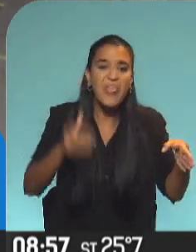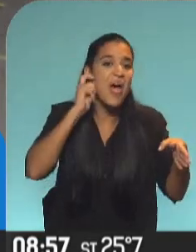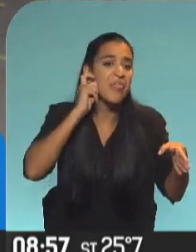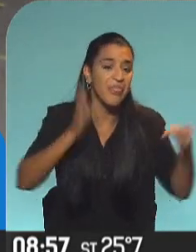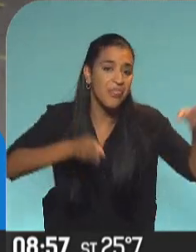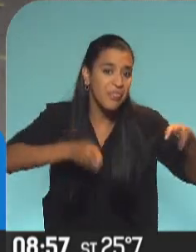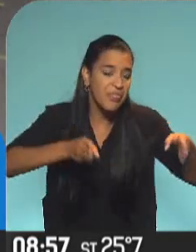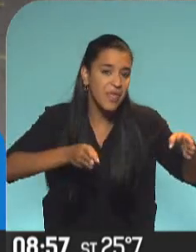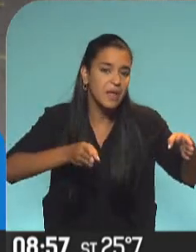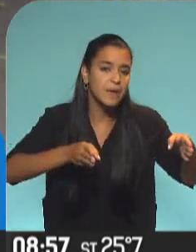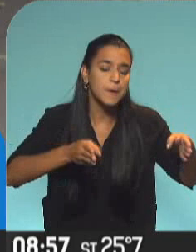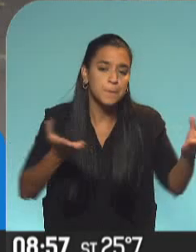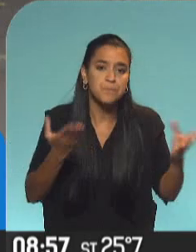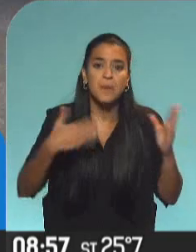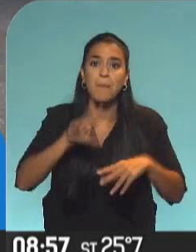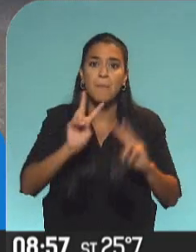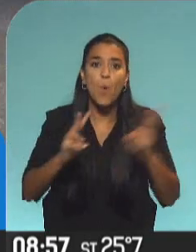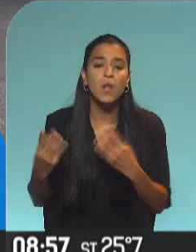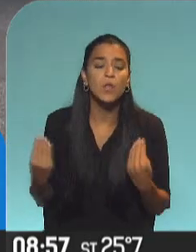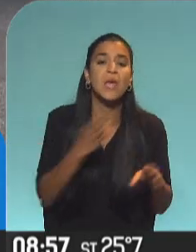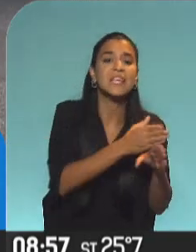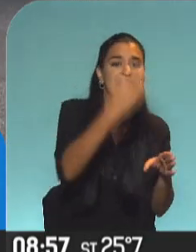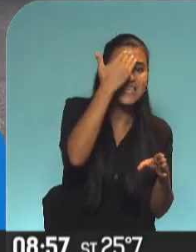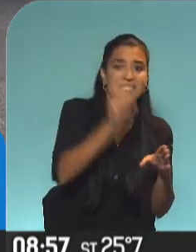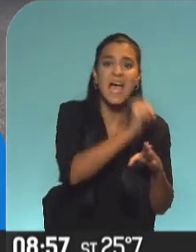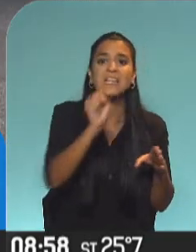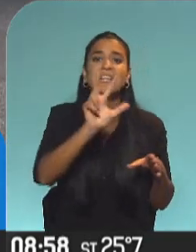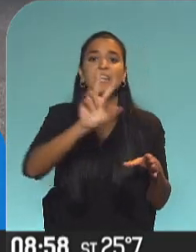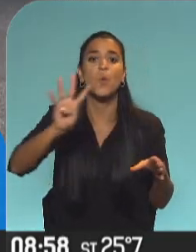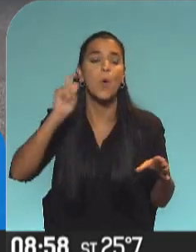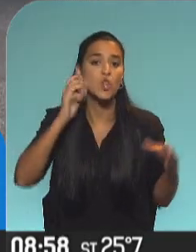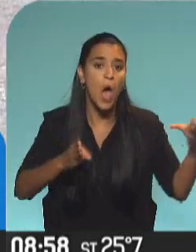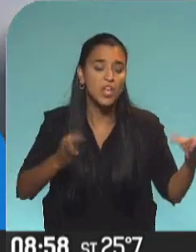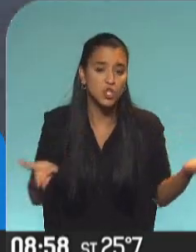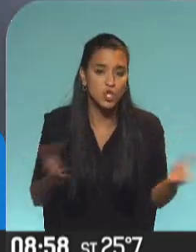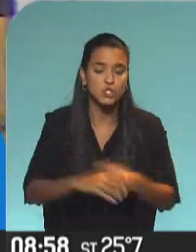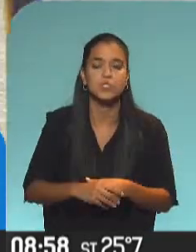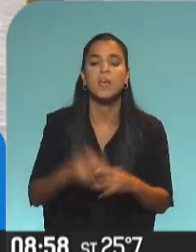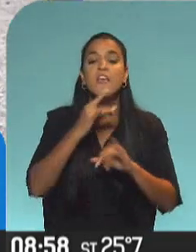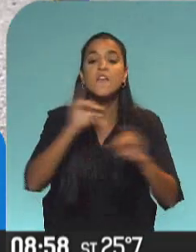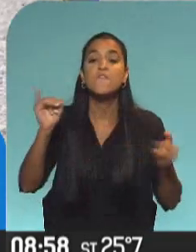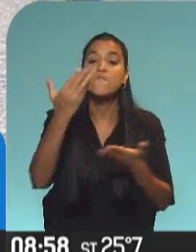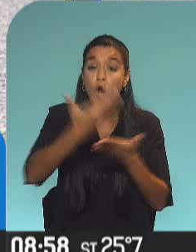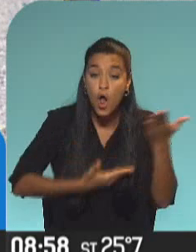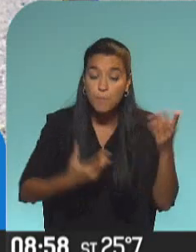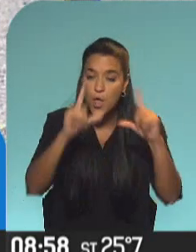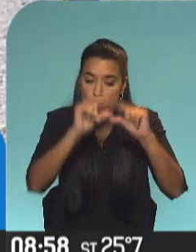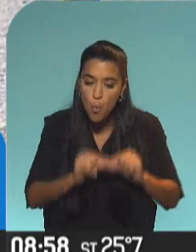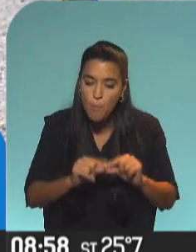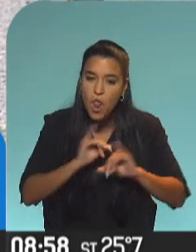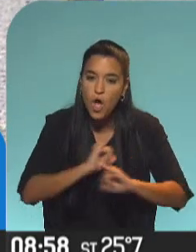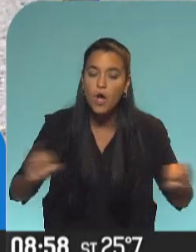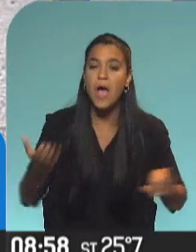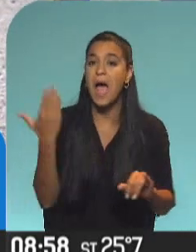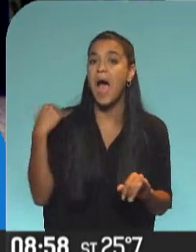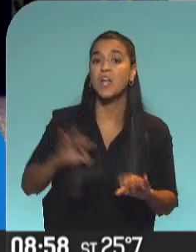de los que perdieron la vida de 15 a 34 años el informe de números revela que el año pasado